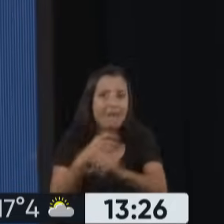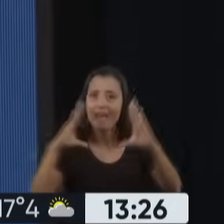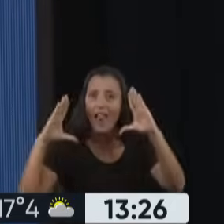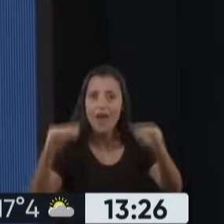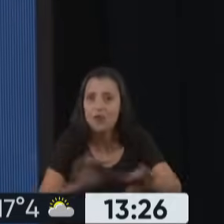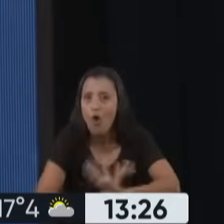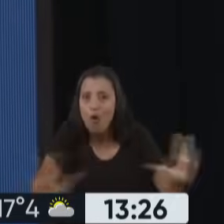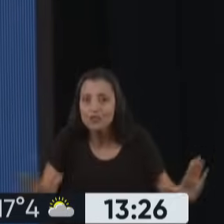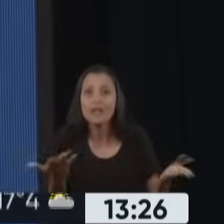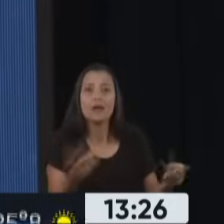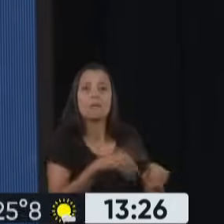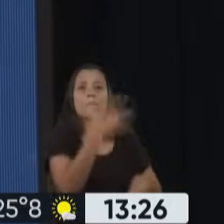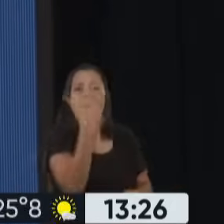sea.